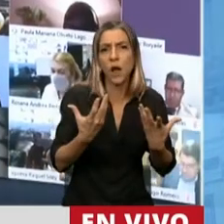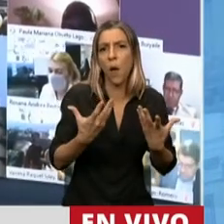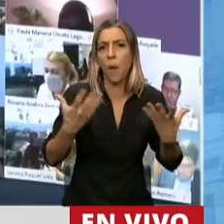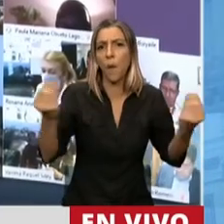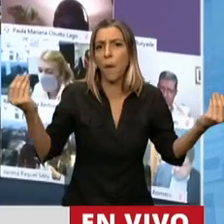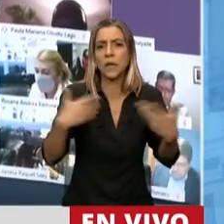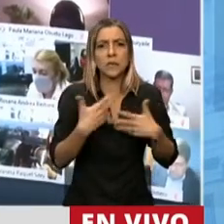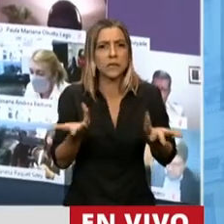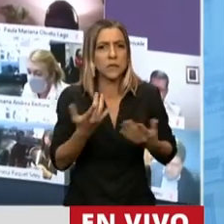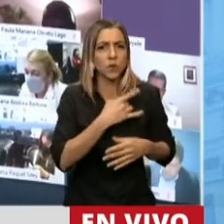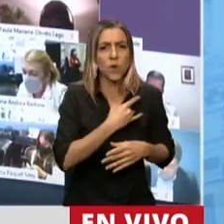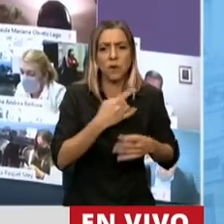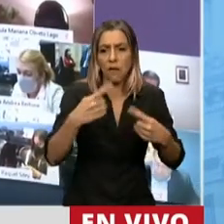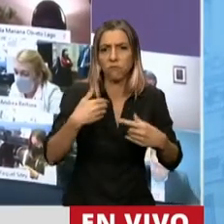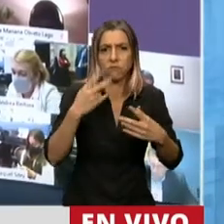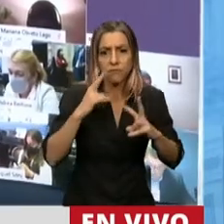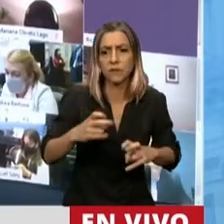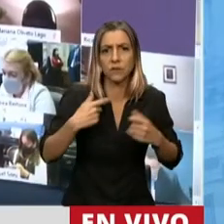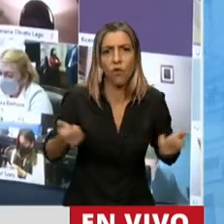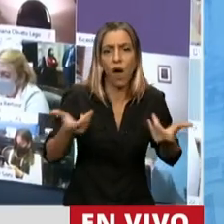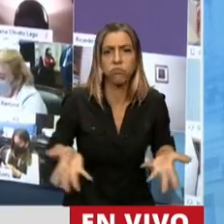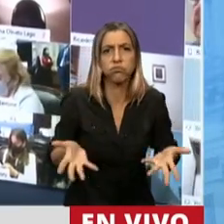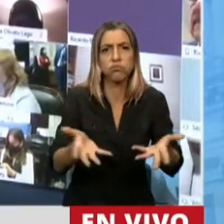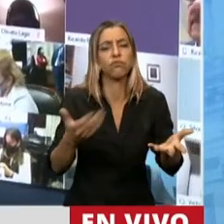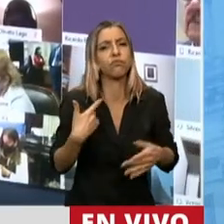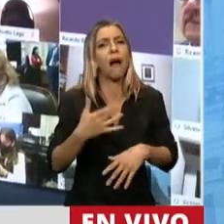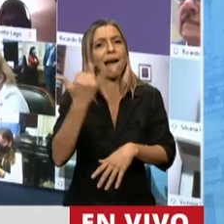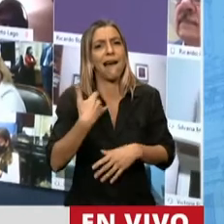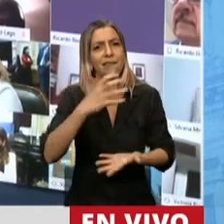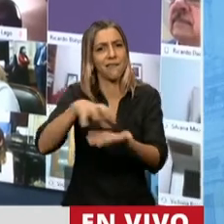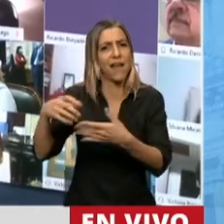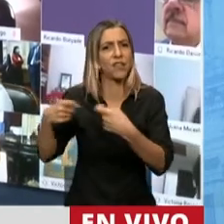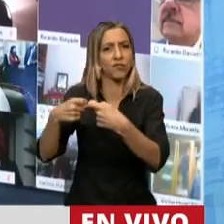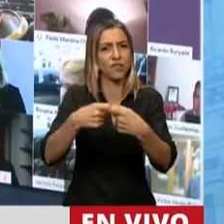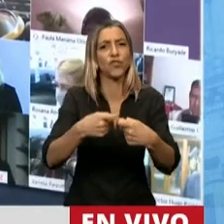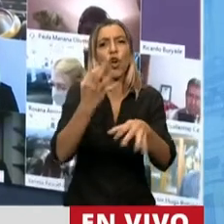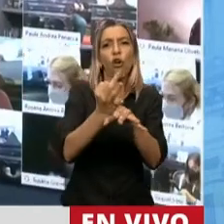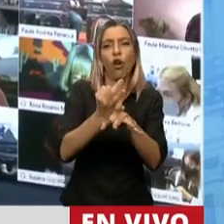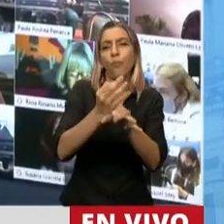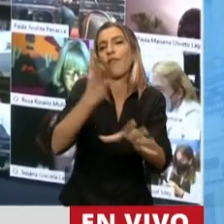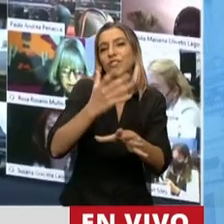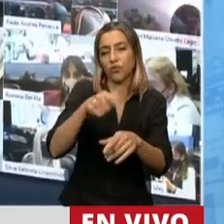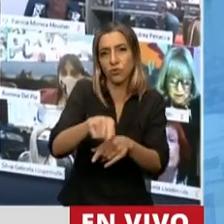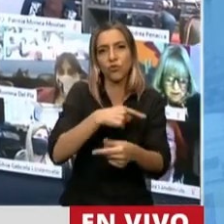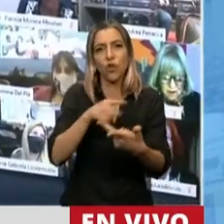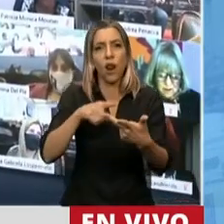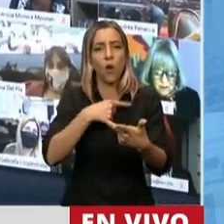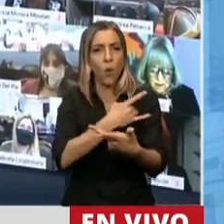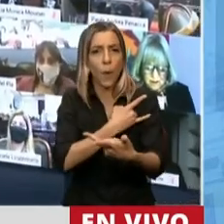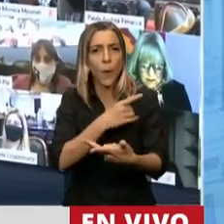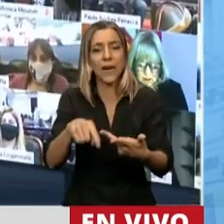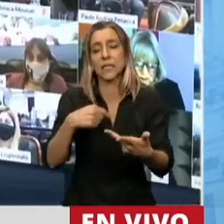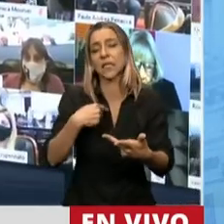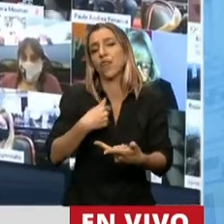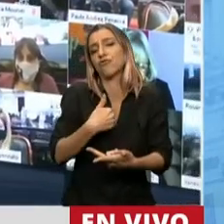CODEFO en San Luis, ASALFA, la Federación Argentina de Fonoaudiología, los colegios profesionales, las universidades, nombro